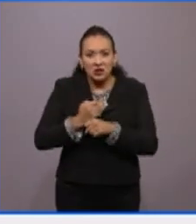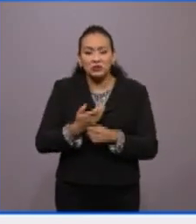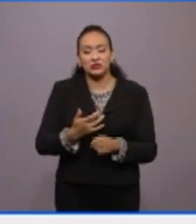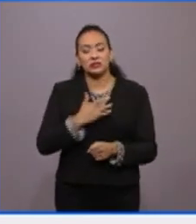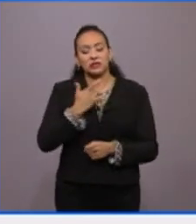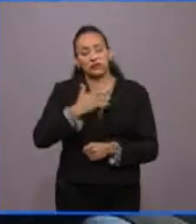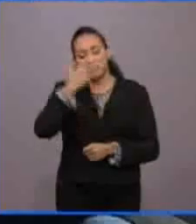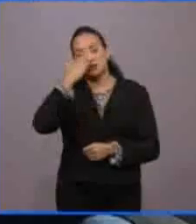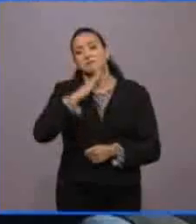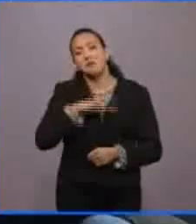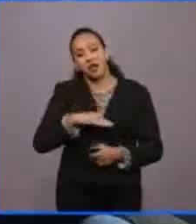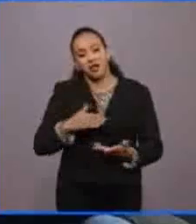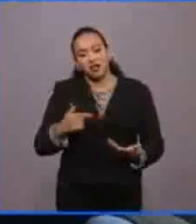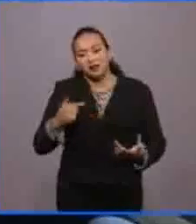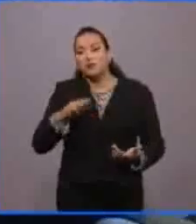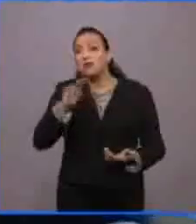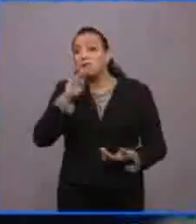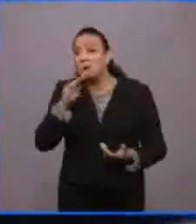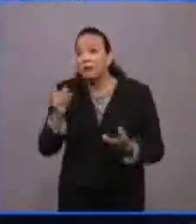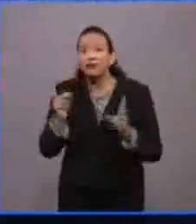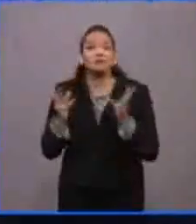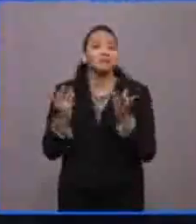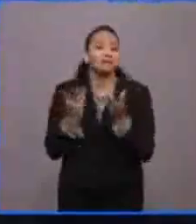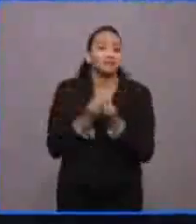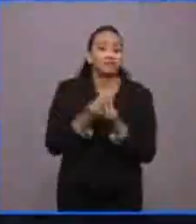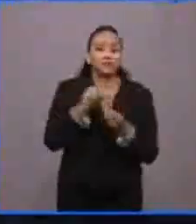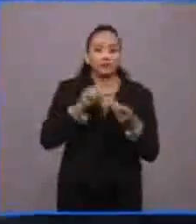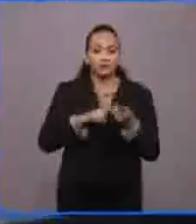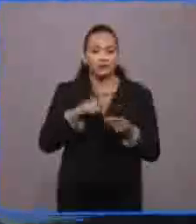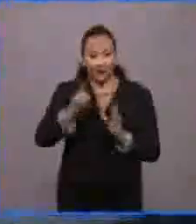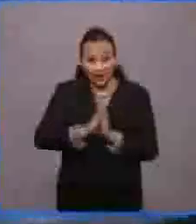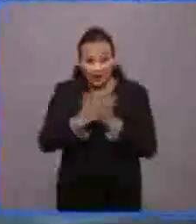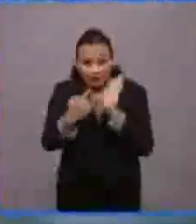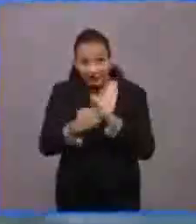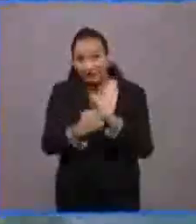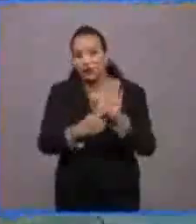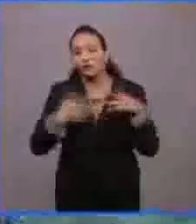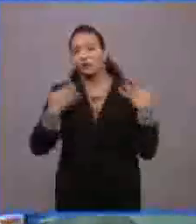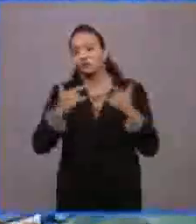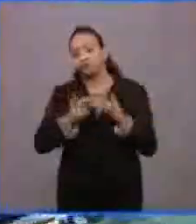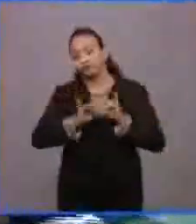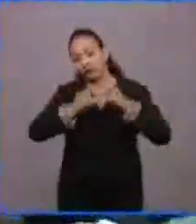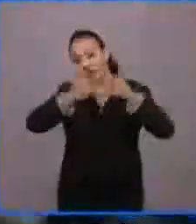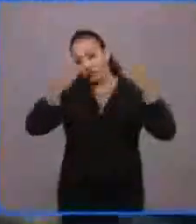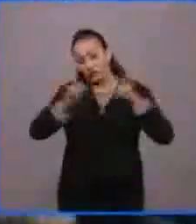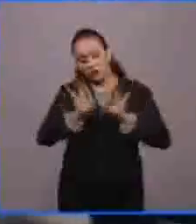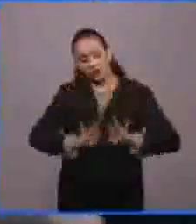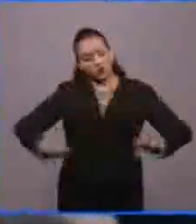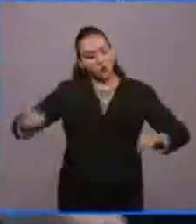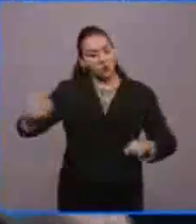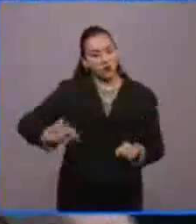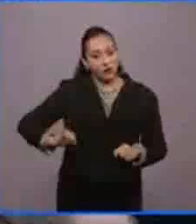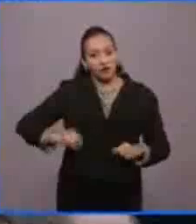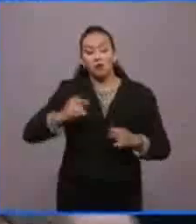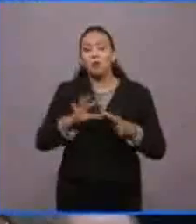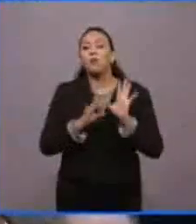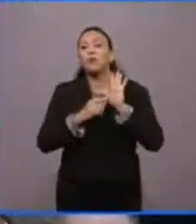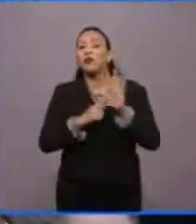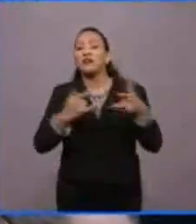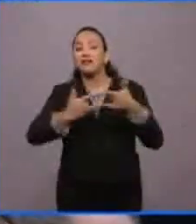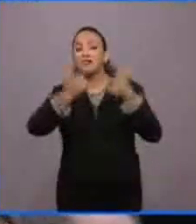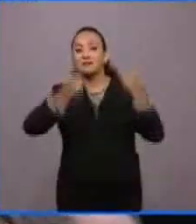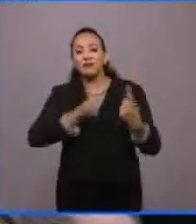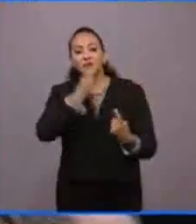mamá. Asimismo, se mencionó que la obra busca abrir un espacio para escuchar estas voces y reconocer que cada historia construye